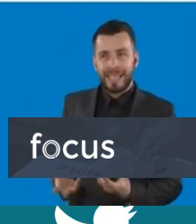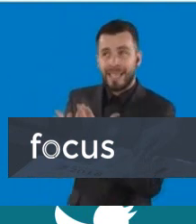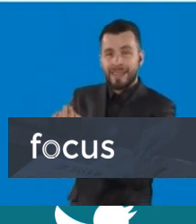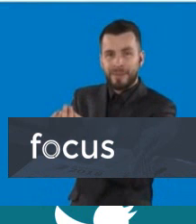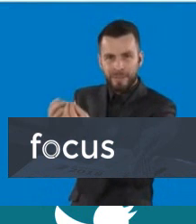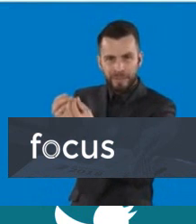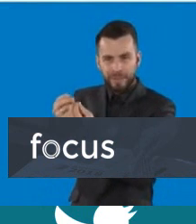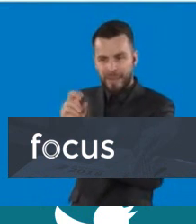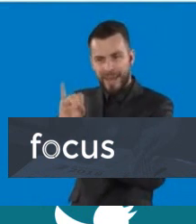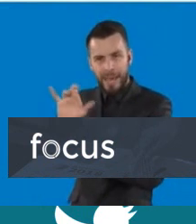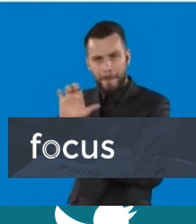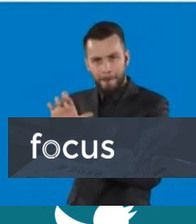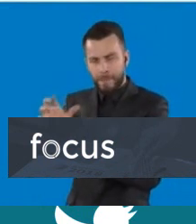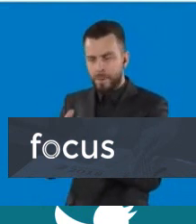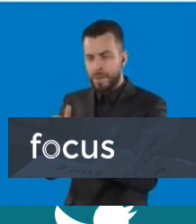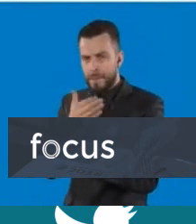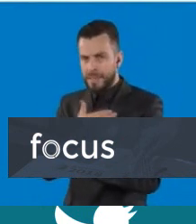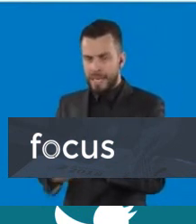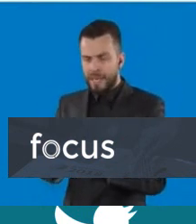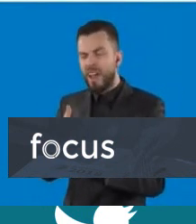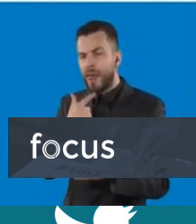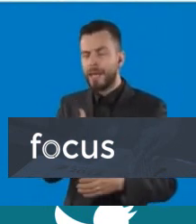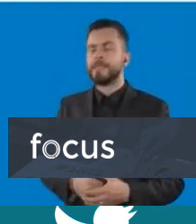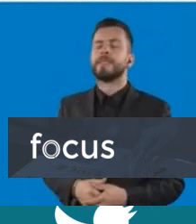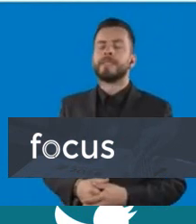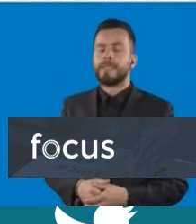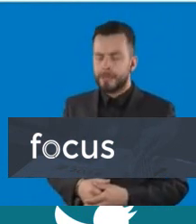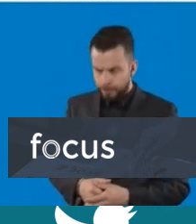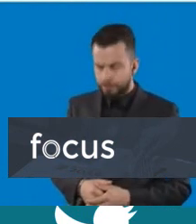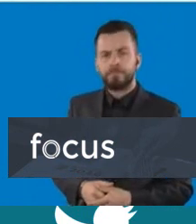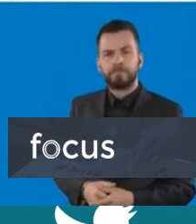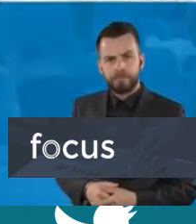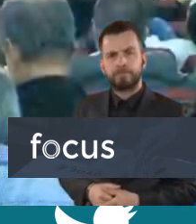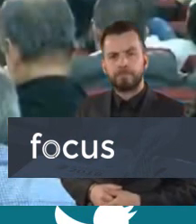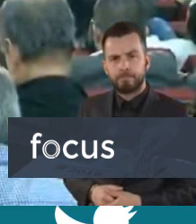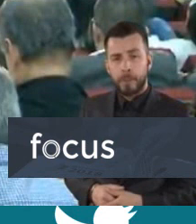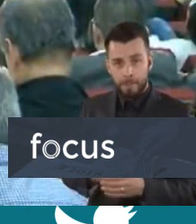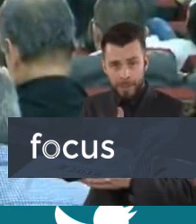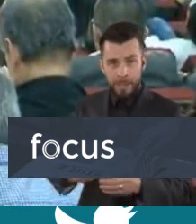dicho con razón que respeten la JEP,